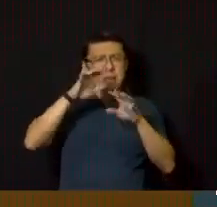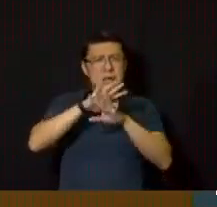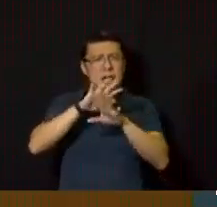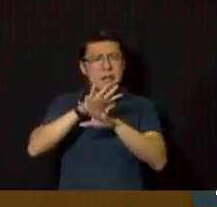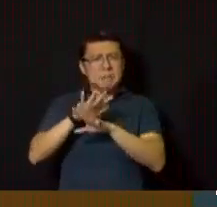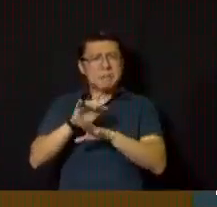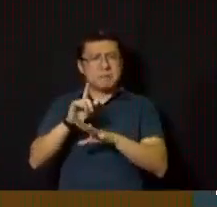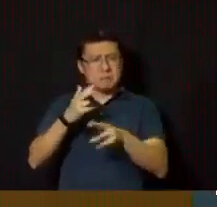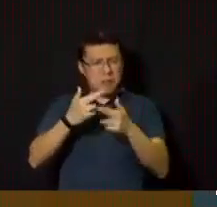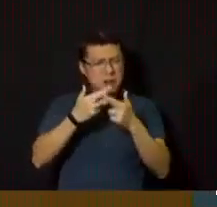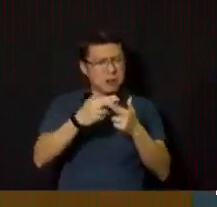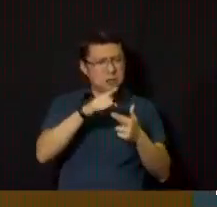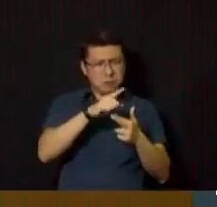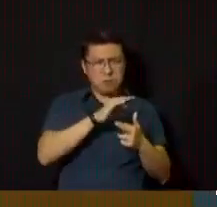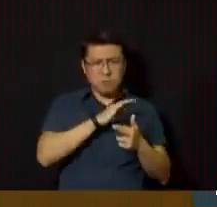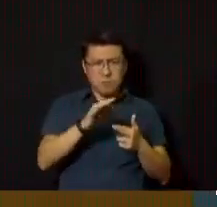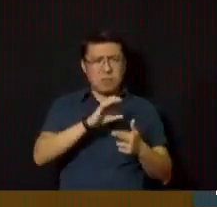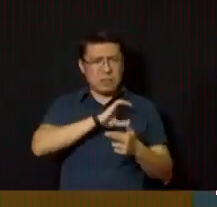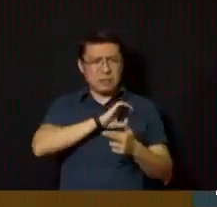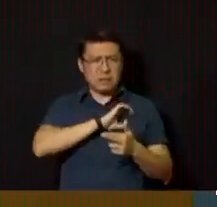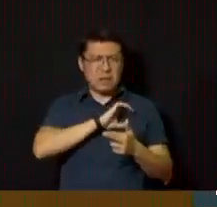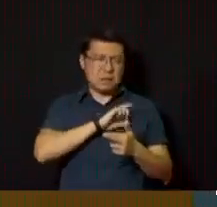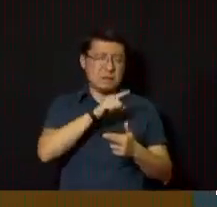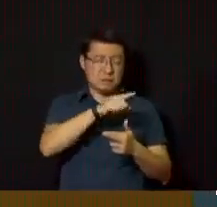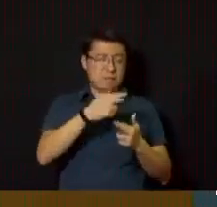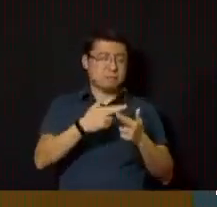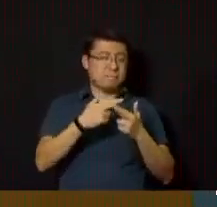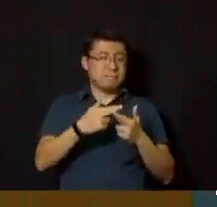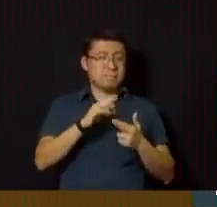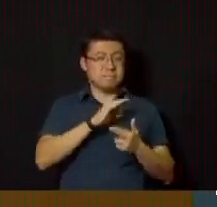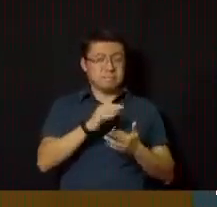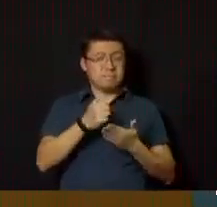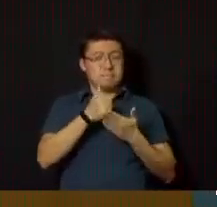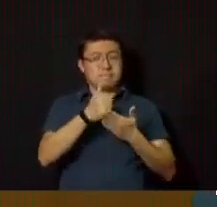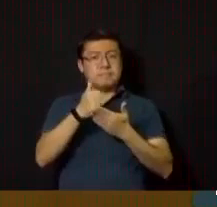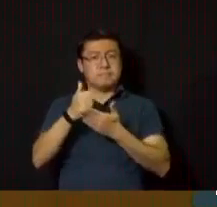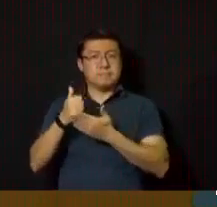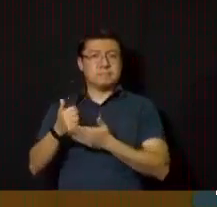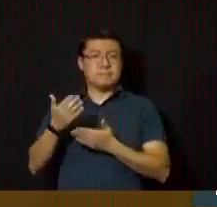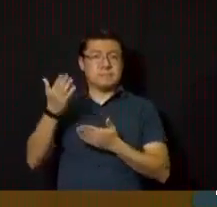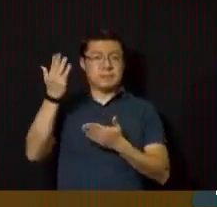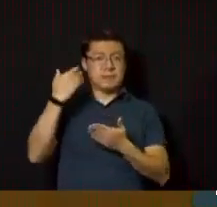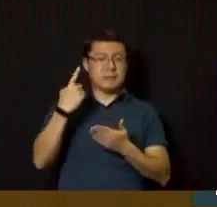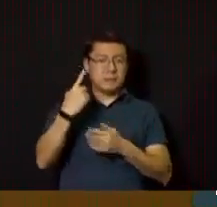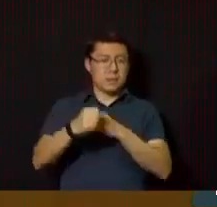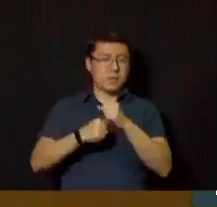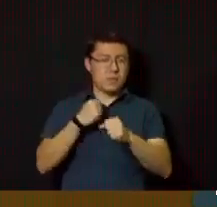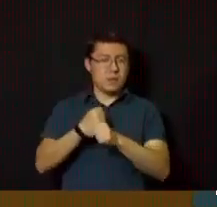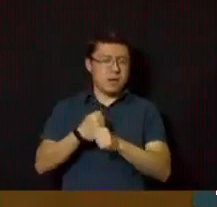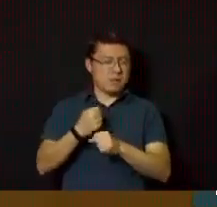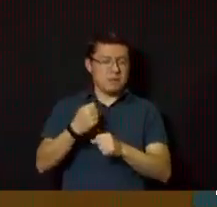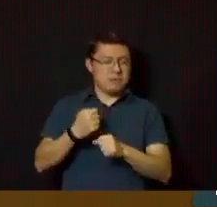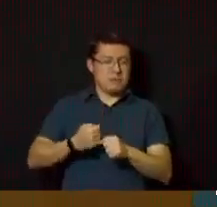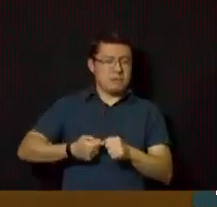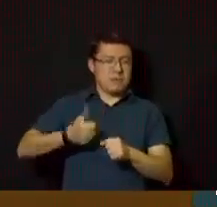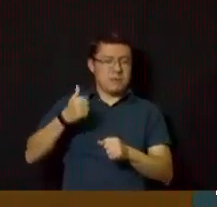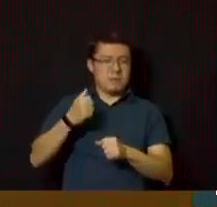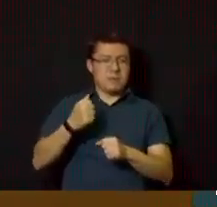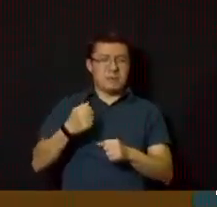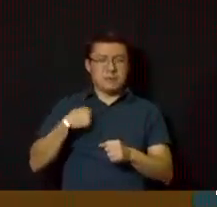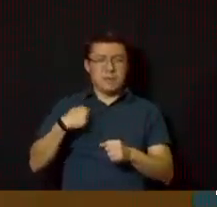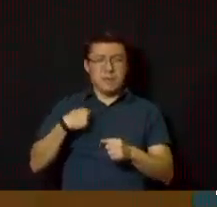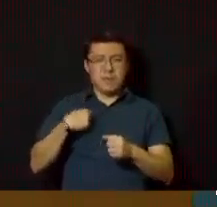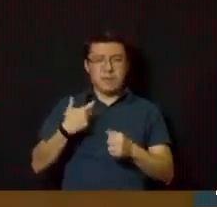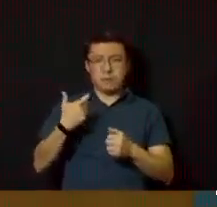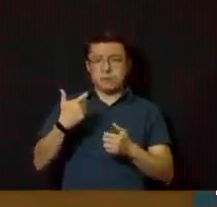ellos también ayudan, ¿no? Y yo me acuerdo mi primer año de mis ganancias, cuando empecé a cobrar cheque